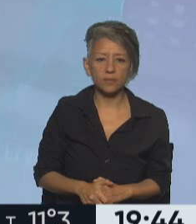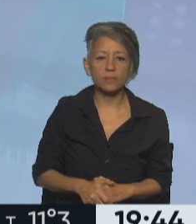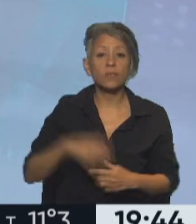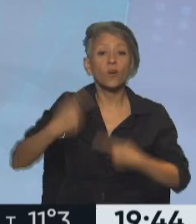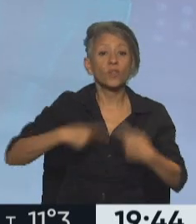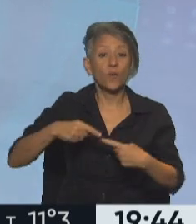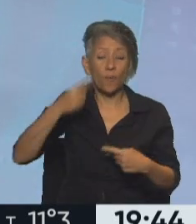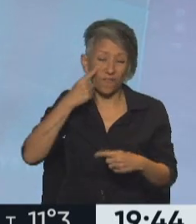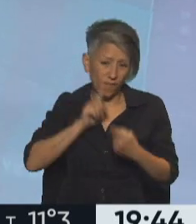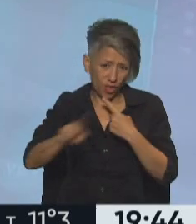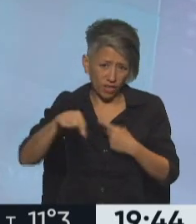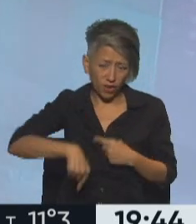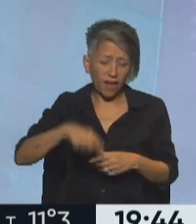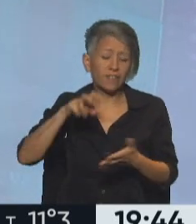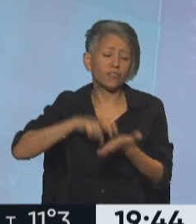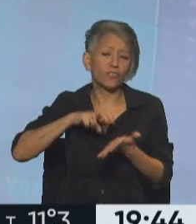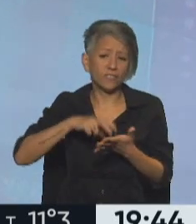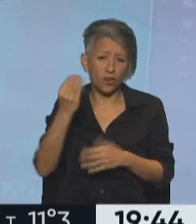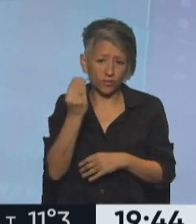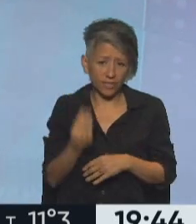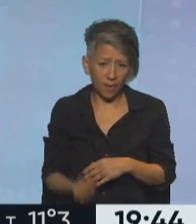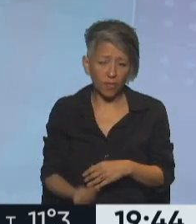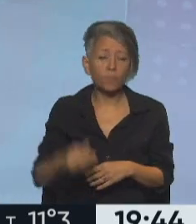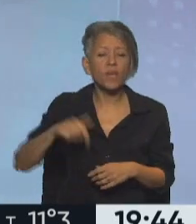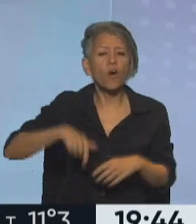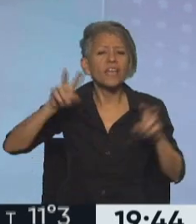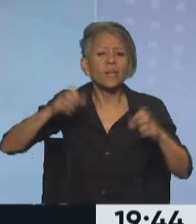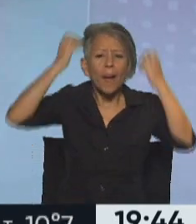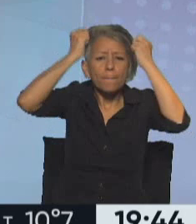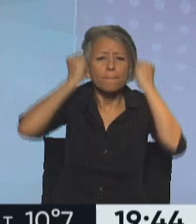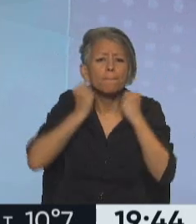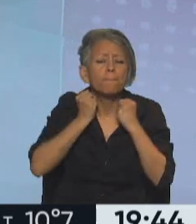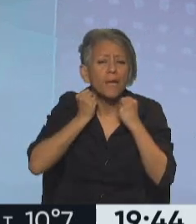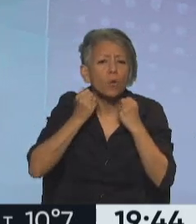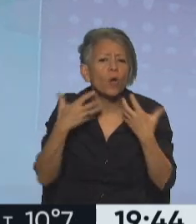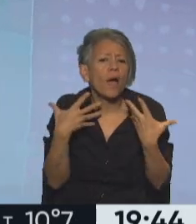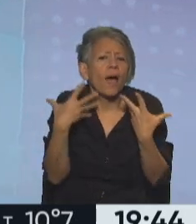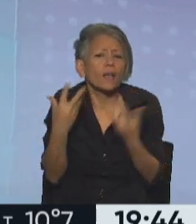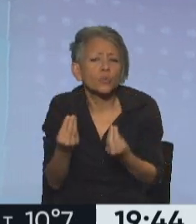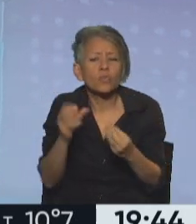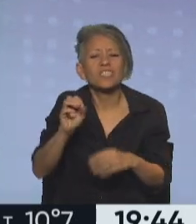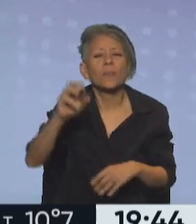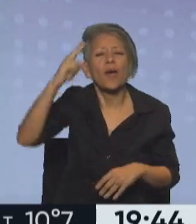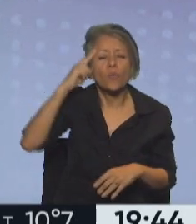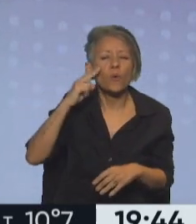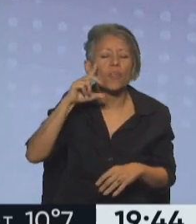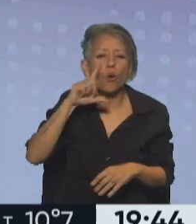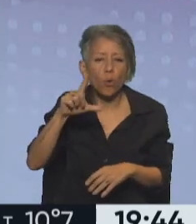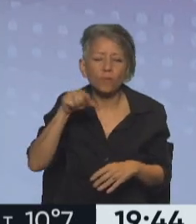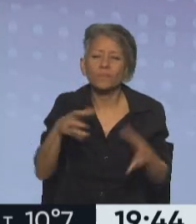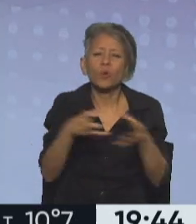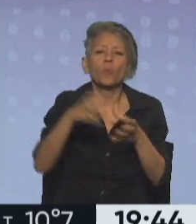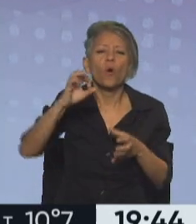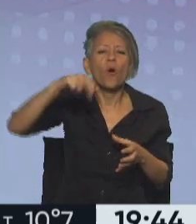Seguimos en vivo en el noticiero del sábado y ahora con Pelucas Solidarias 9 de Julio. Una ONG que tiene una